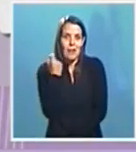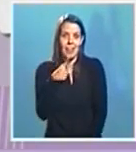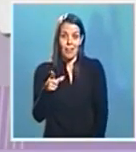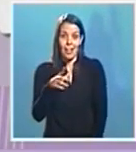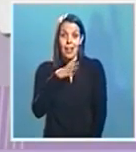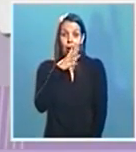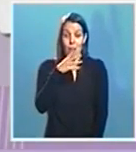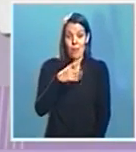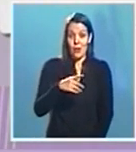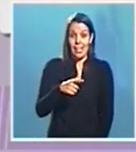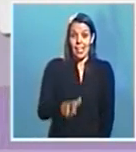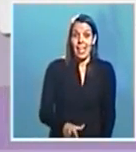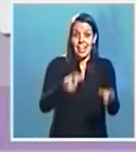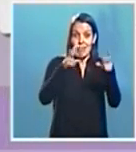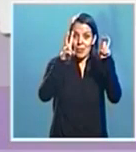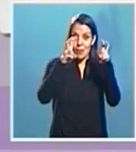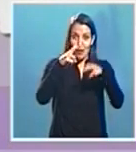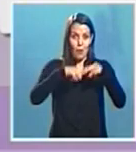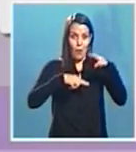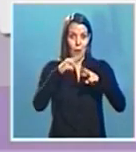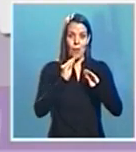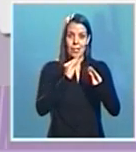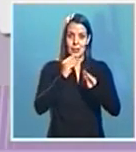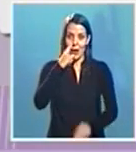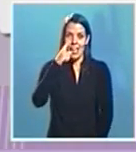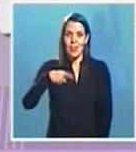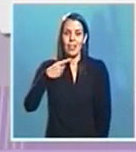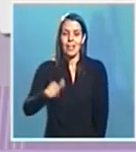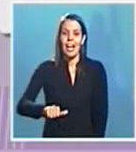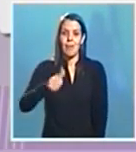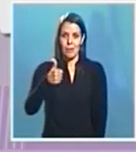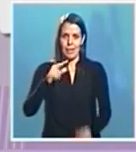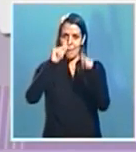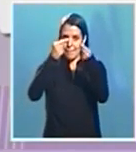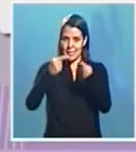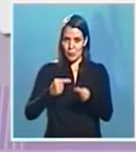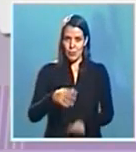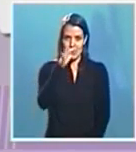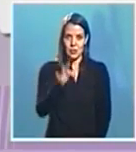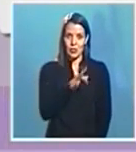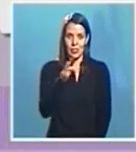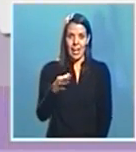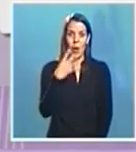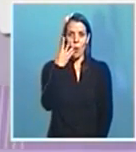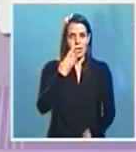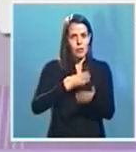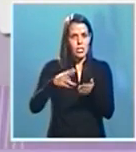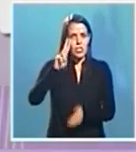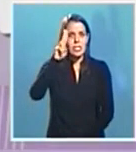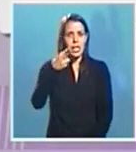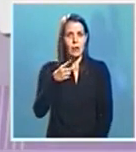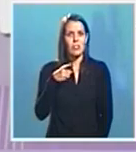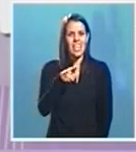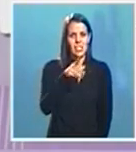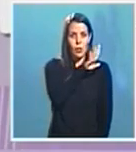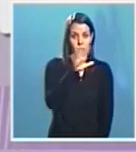As obras do novo edificio se irán a licitación a comezos do vindeiro ano. O presuposto inicial ascende a 4 millóns de euros que